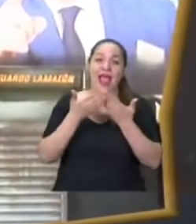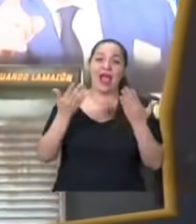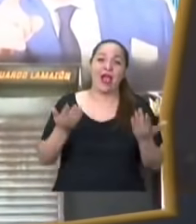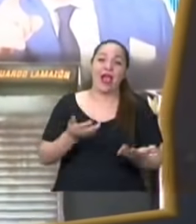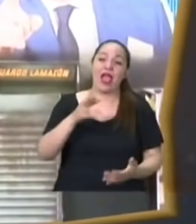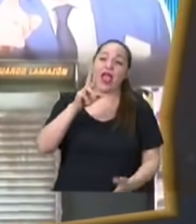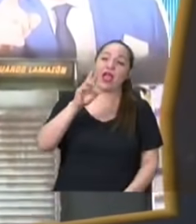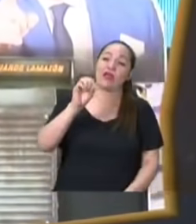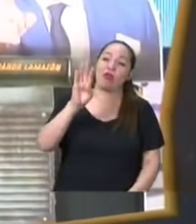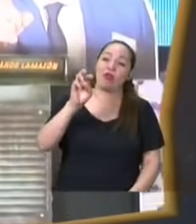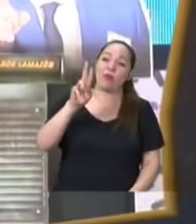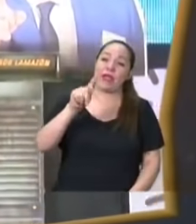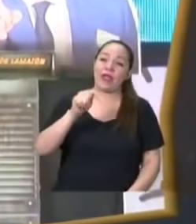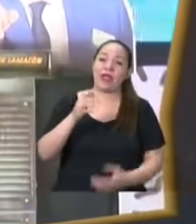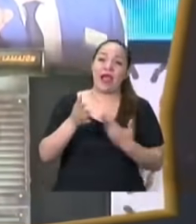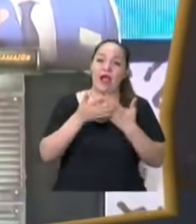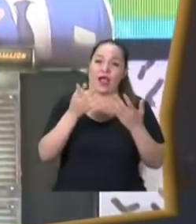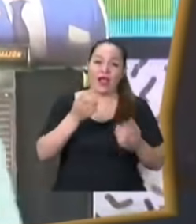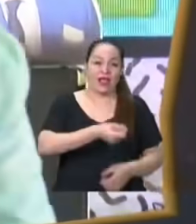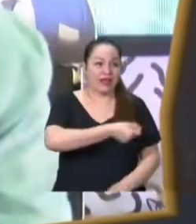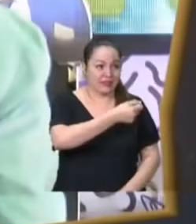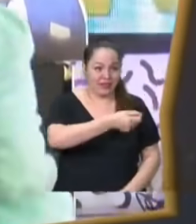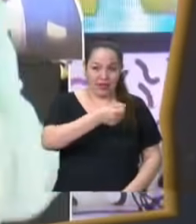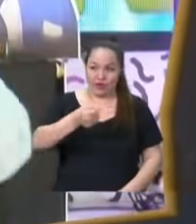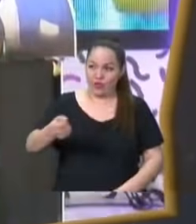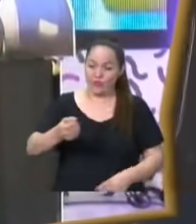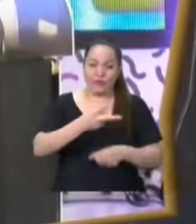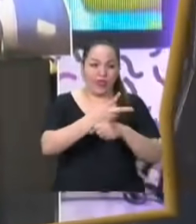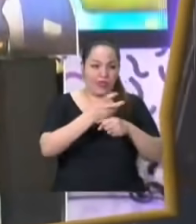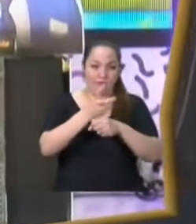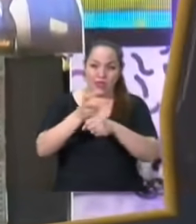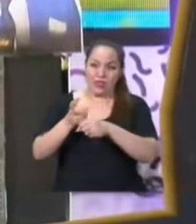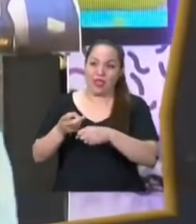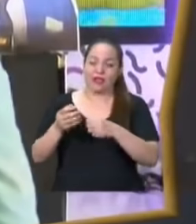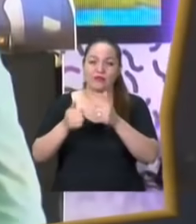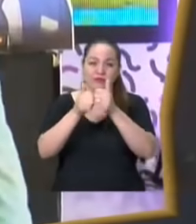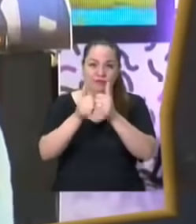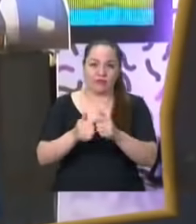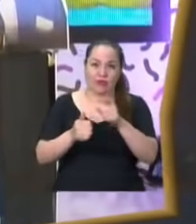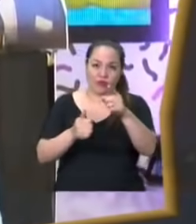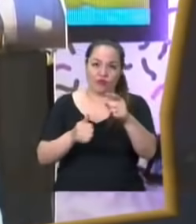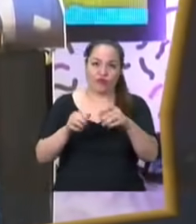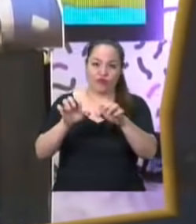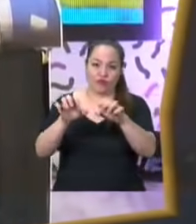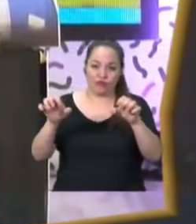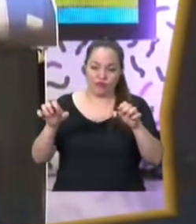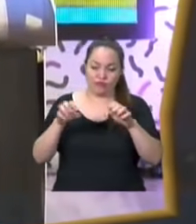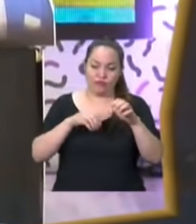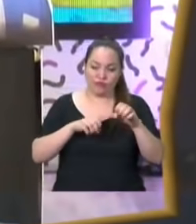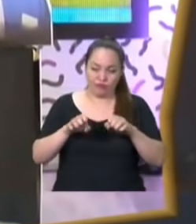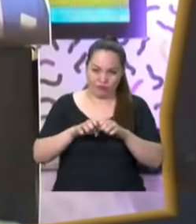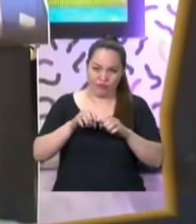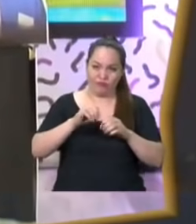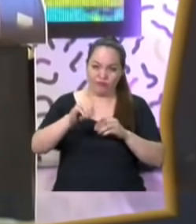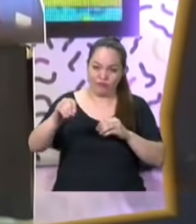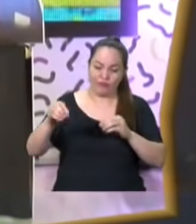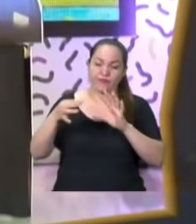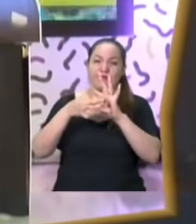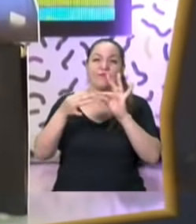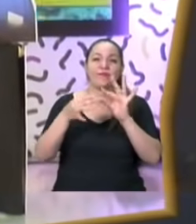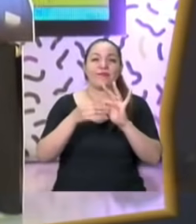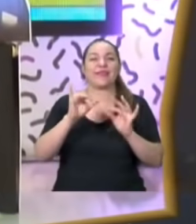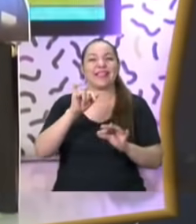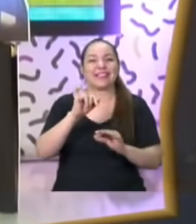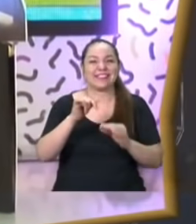saludar a nuestros invitados y te dejamos para la descripción de este circuito de Seisatlón. Así es,